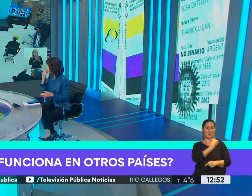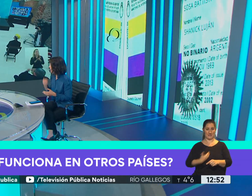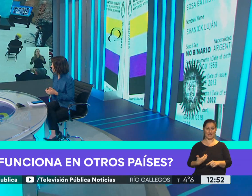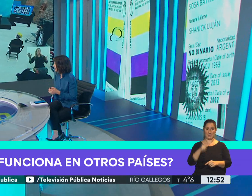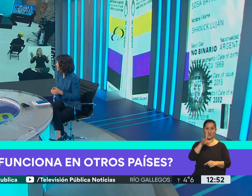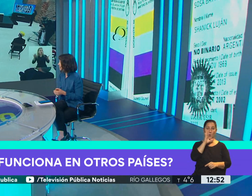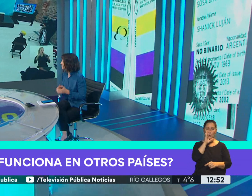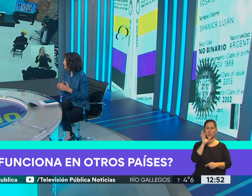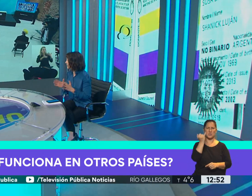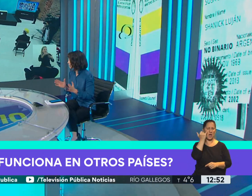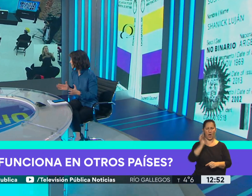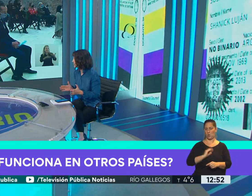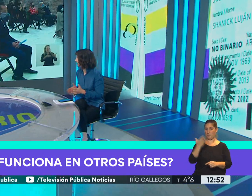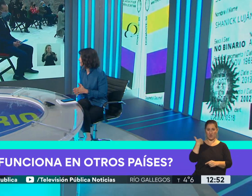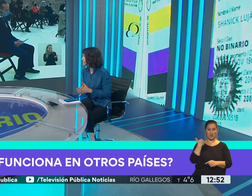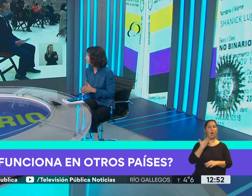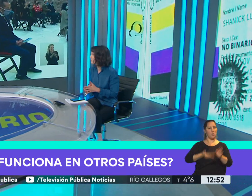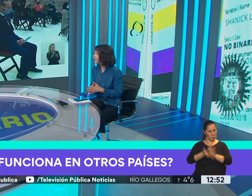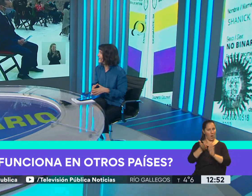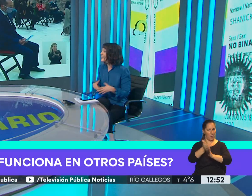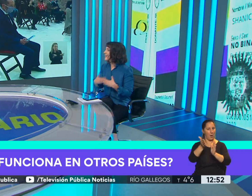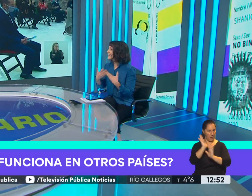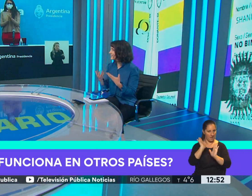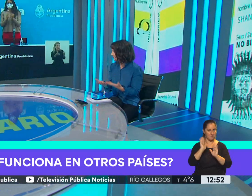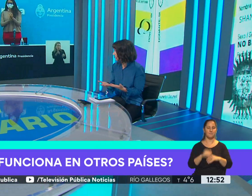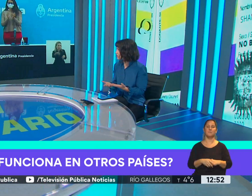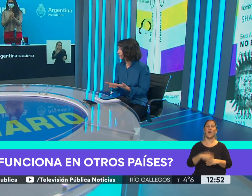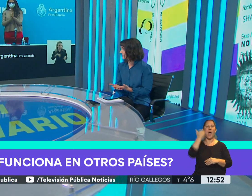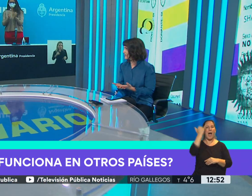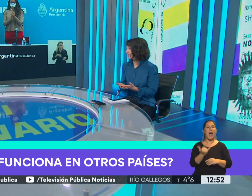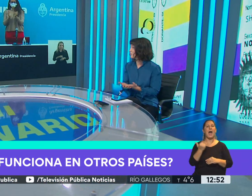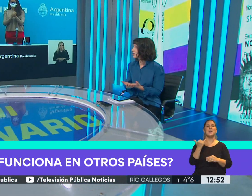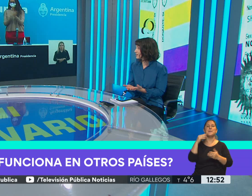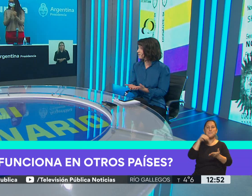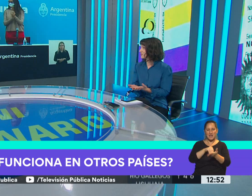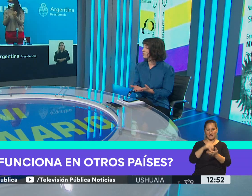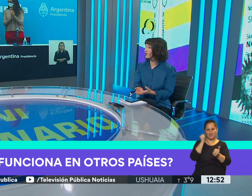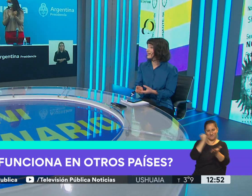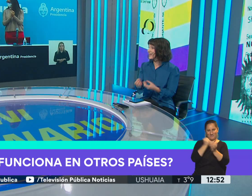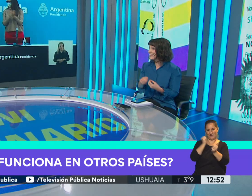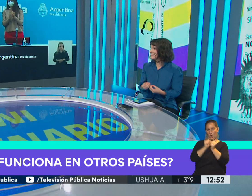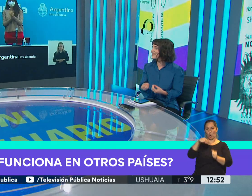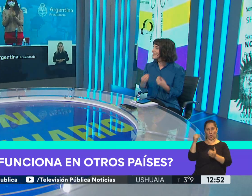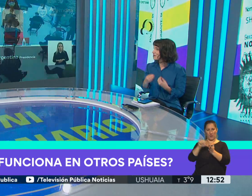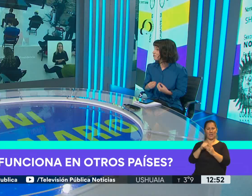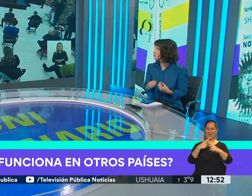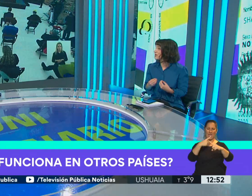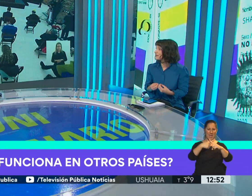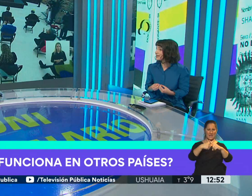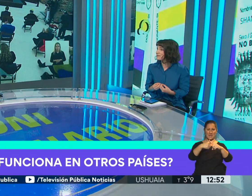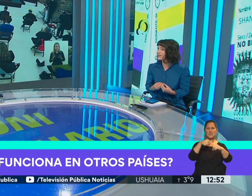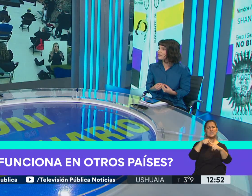dicho ya el año pasado que va camino hacia eso, con lo cual existen otros antecedentes. ¿Y por qué decimos esto? Porque la X tiene que